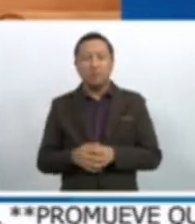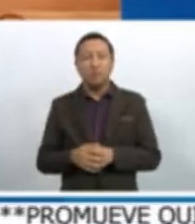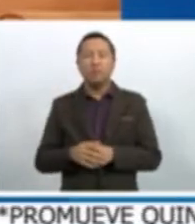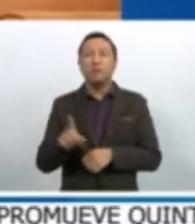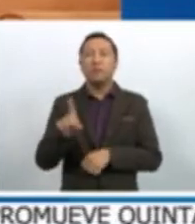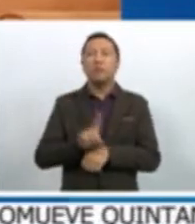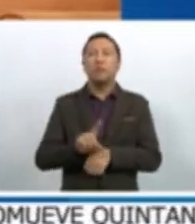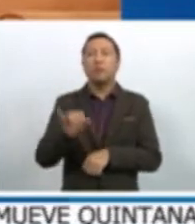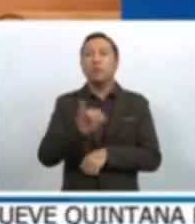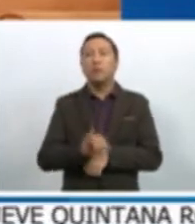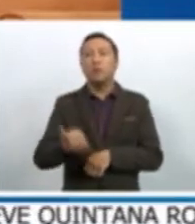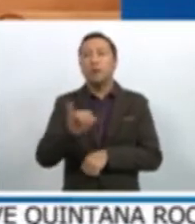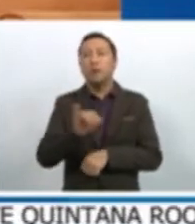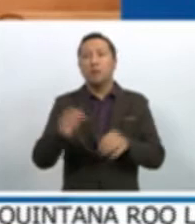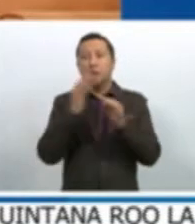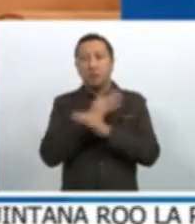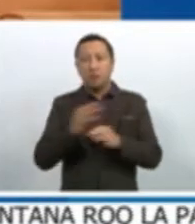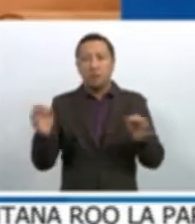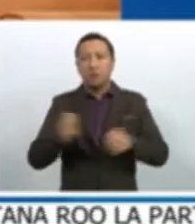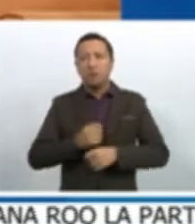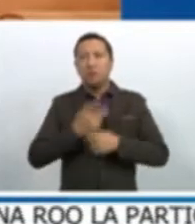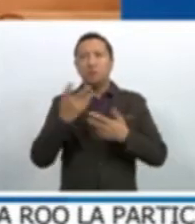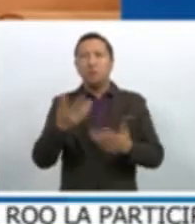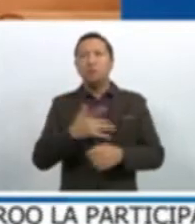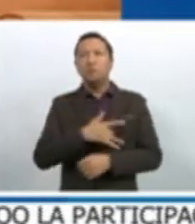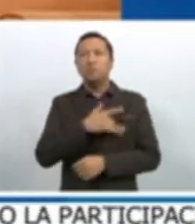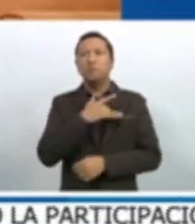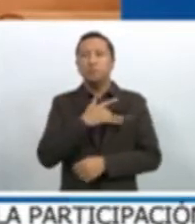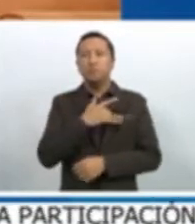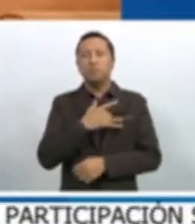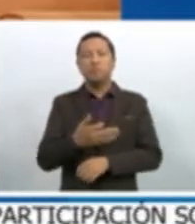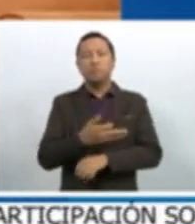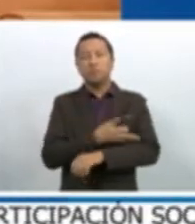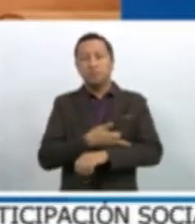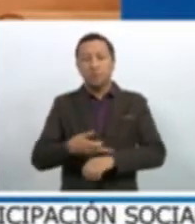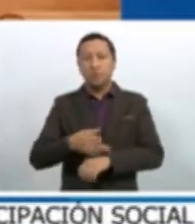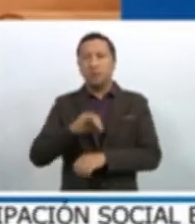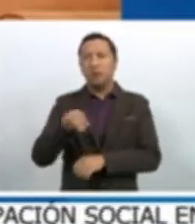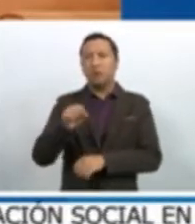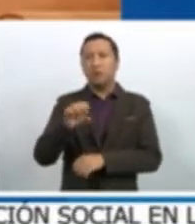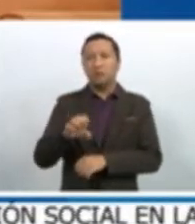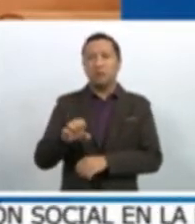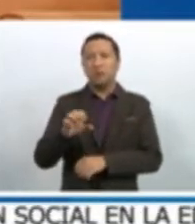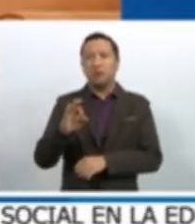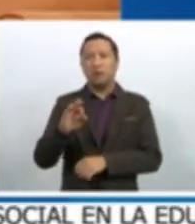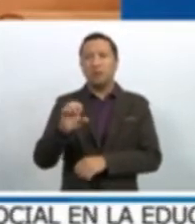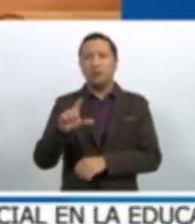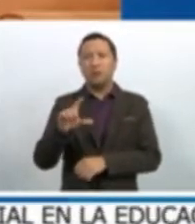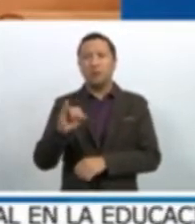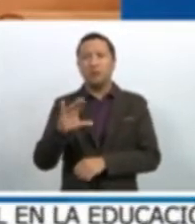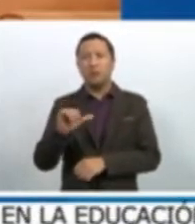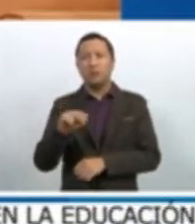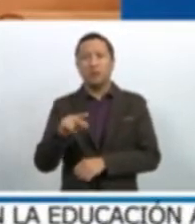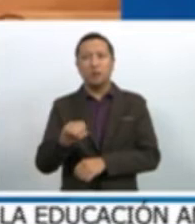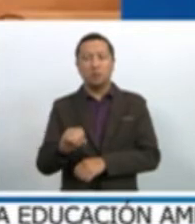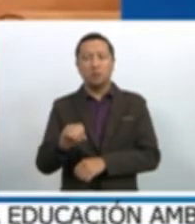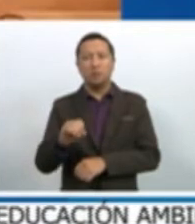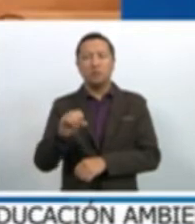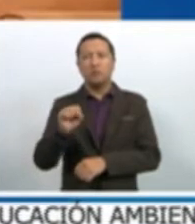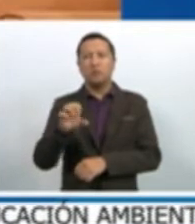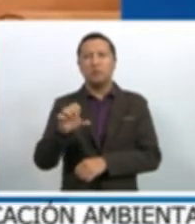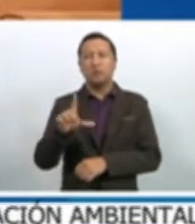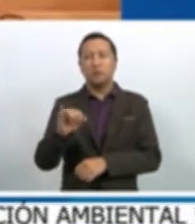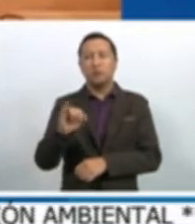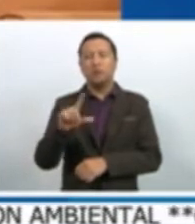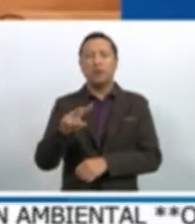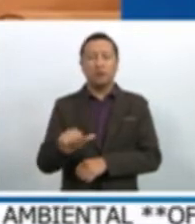los quintanarroenses, también expresó su más sentido pésame a la familia del doctor José Feliciano Sánchez Silva, quien laboró por 30 años en la